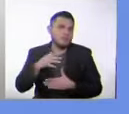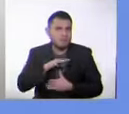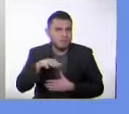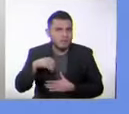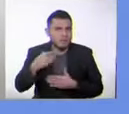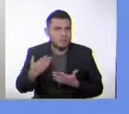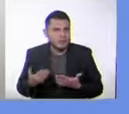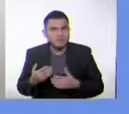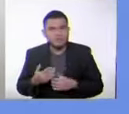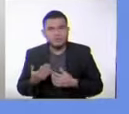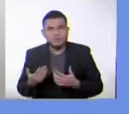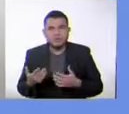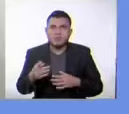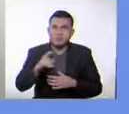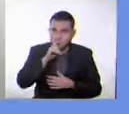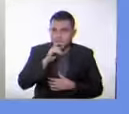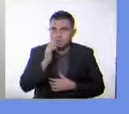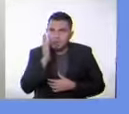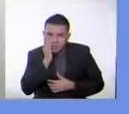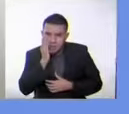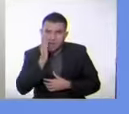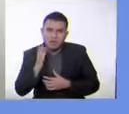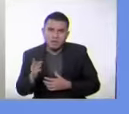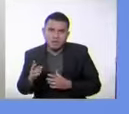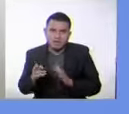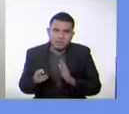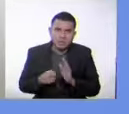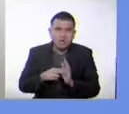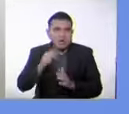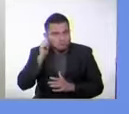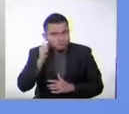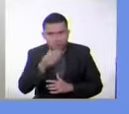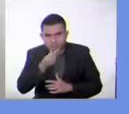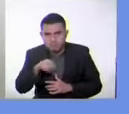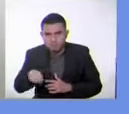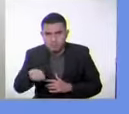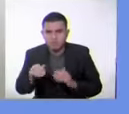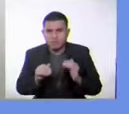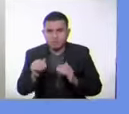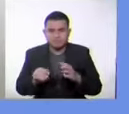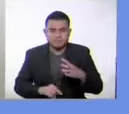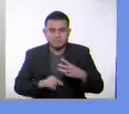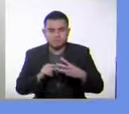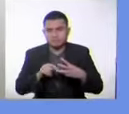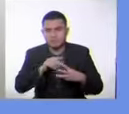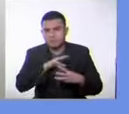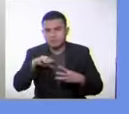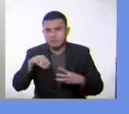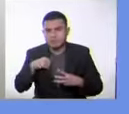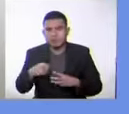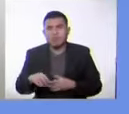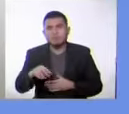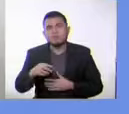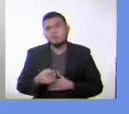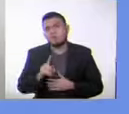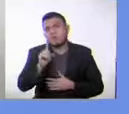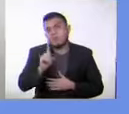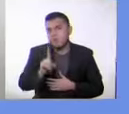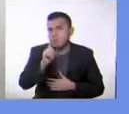está constituida por mamá y papá y que se le agregan los abuelos y abuelas. También tenemos las familias